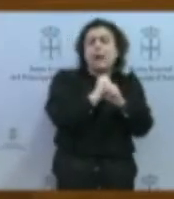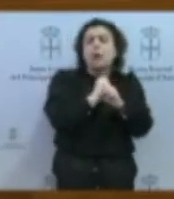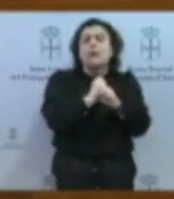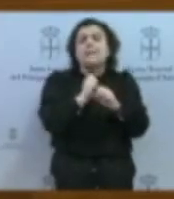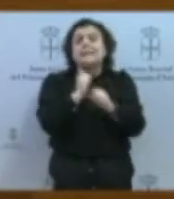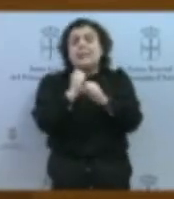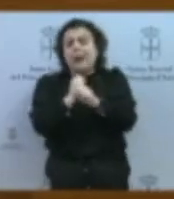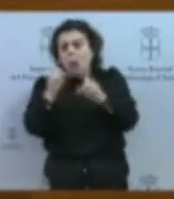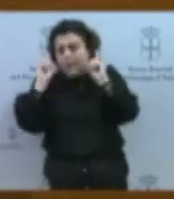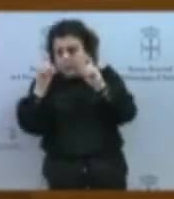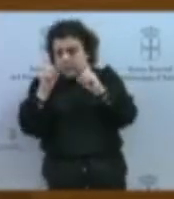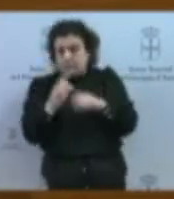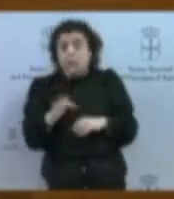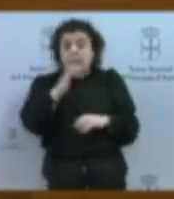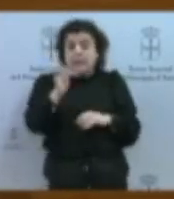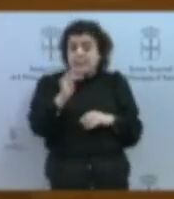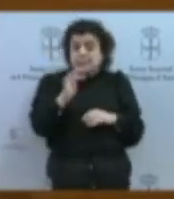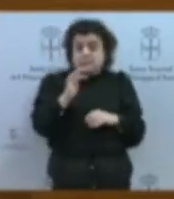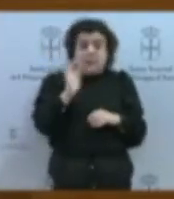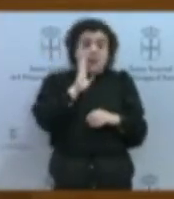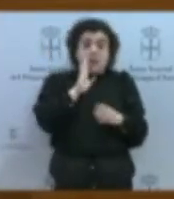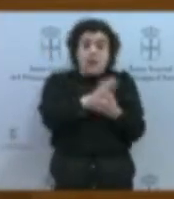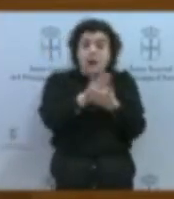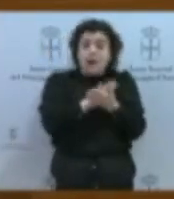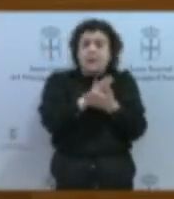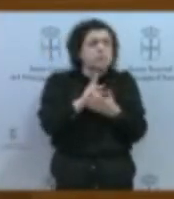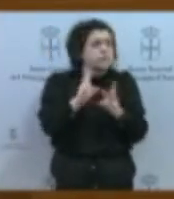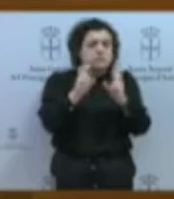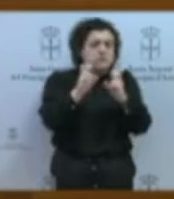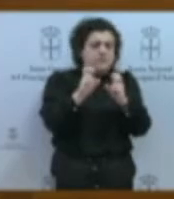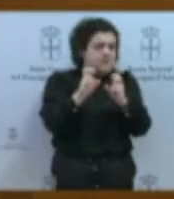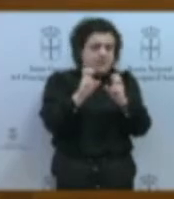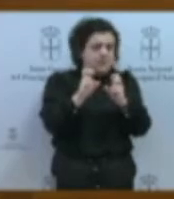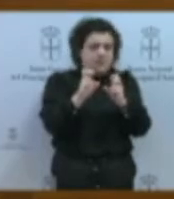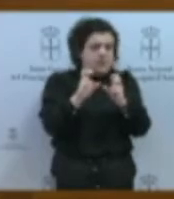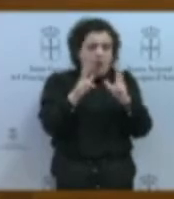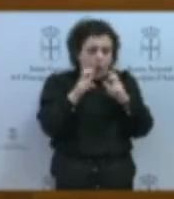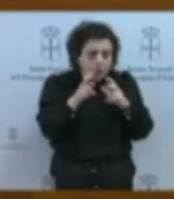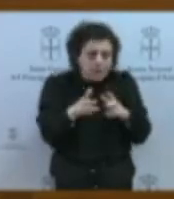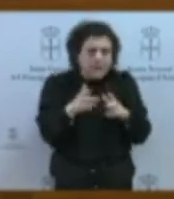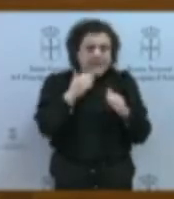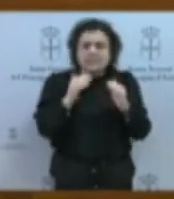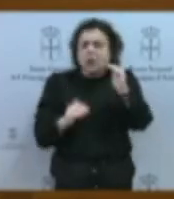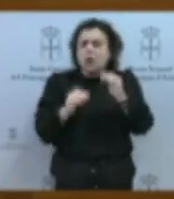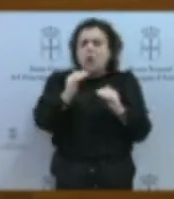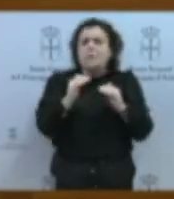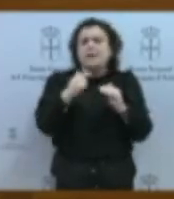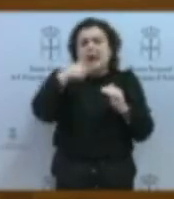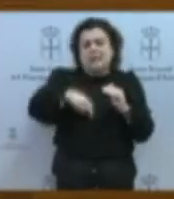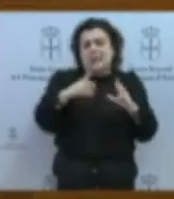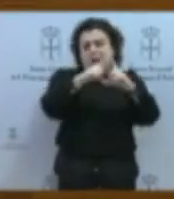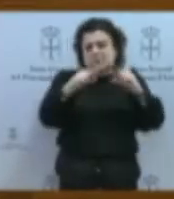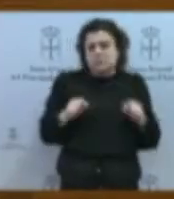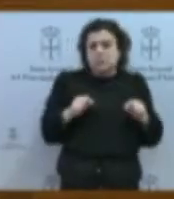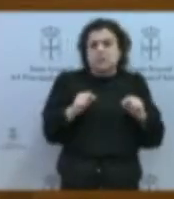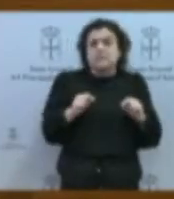cuestión absolutamente sangrante, que es un agravio comparativo, sin duda, que se está produciendo en Asturias. Cuando se abren los procesos